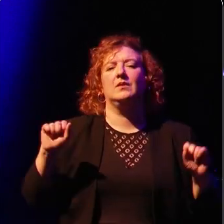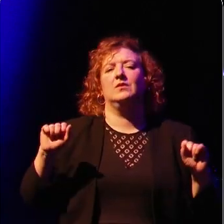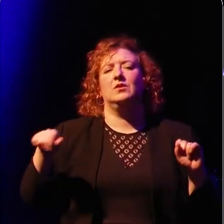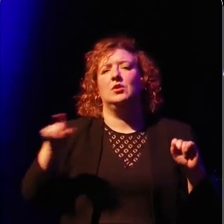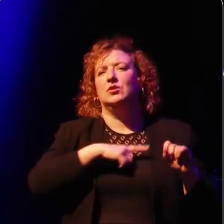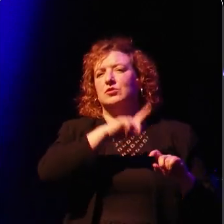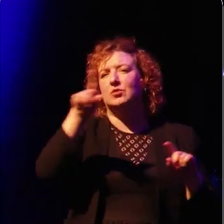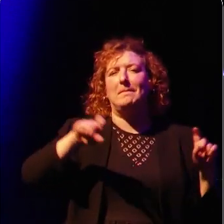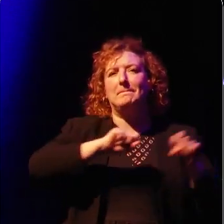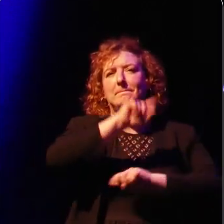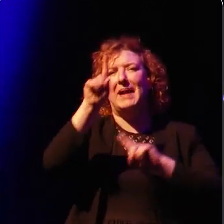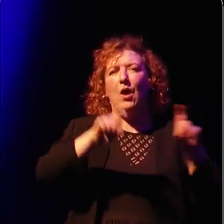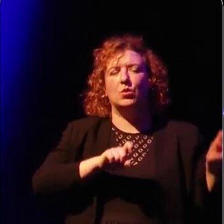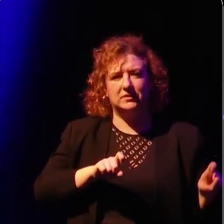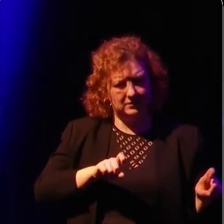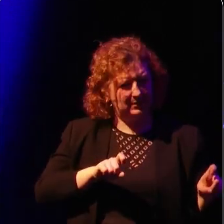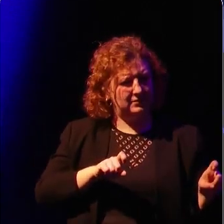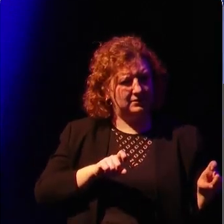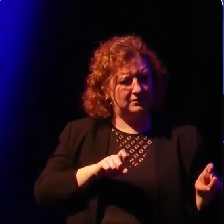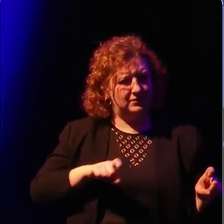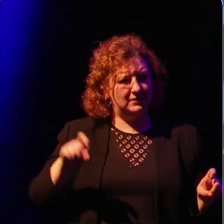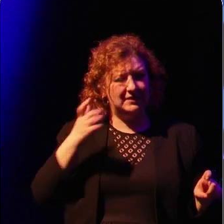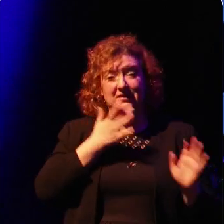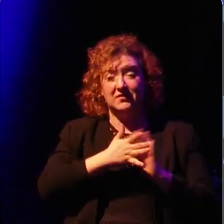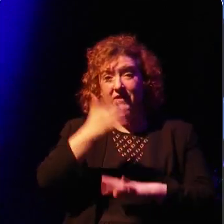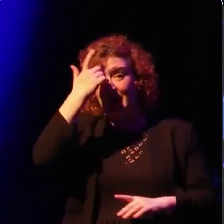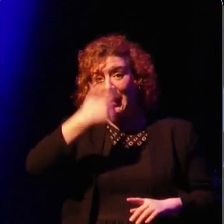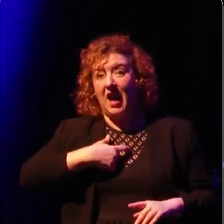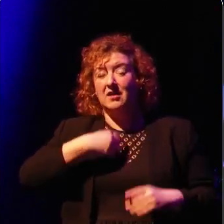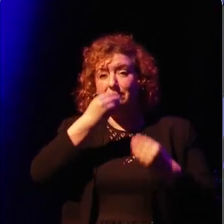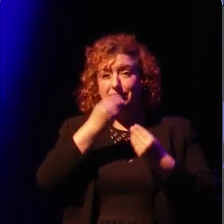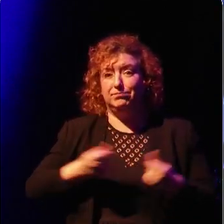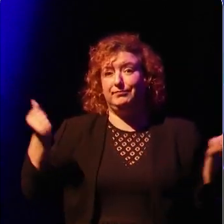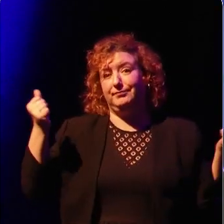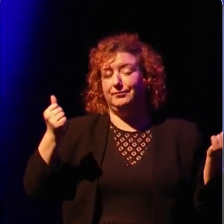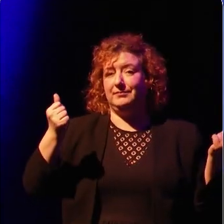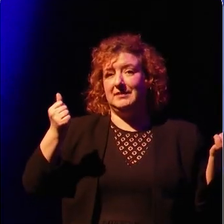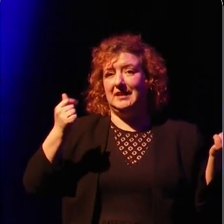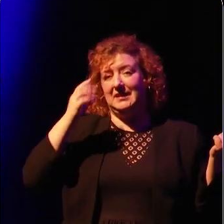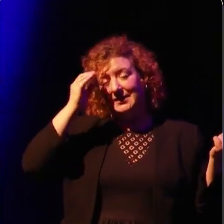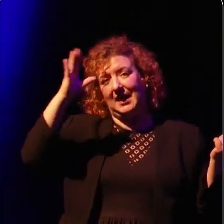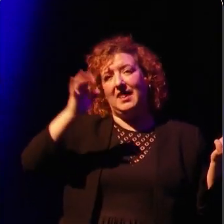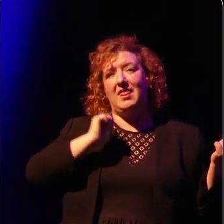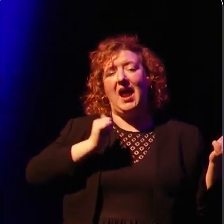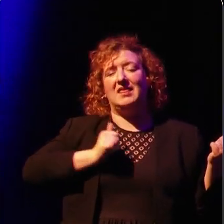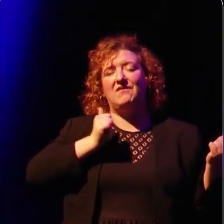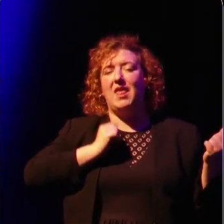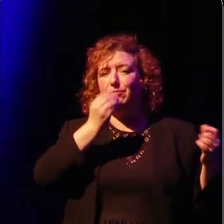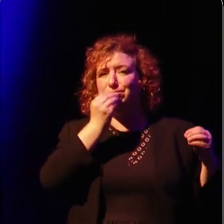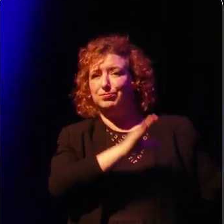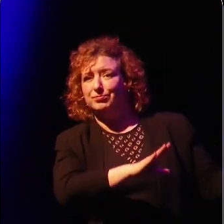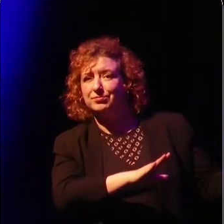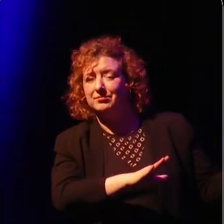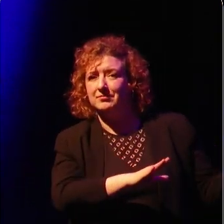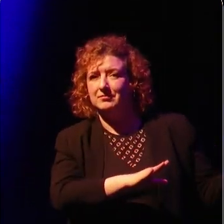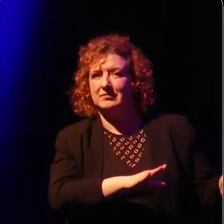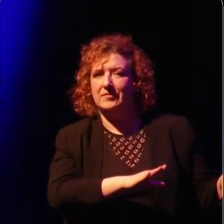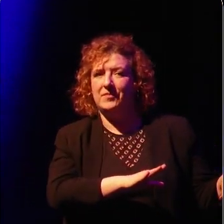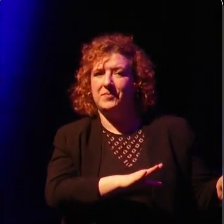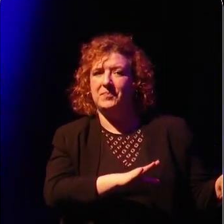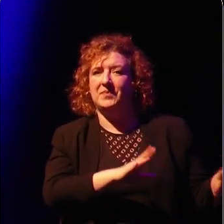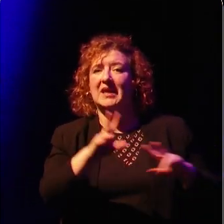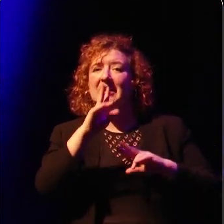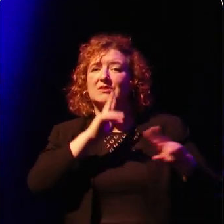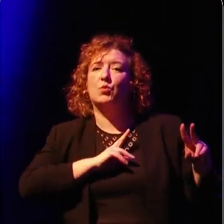que tenemos todos, que es ¿vas a ser sustituido o no por la inteligencia artificial? Todo el mundo me dice que solamente hay